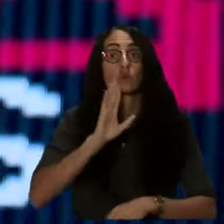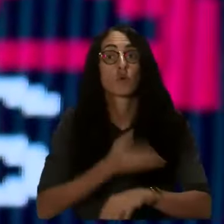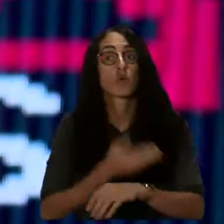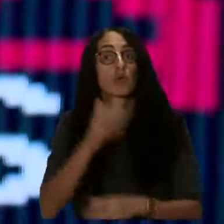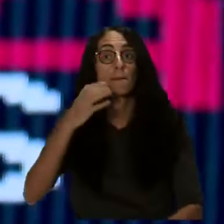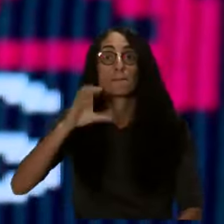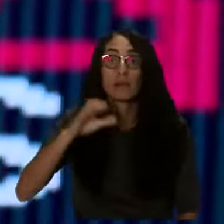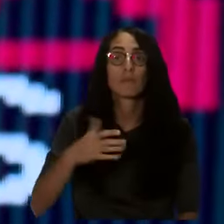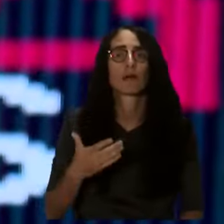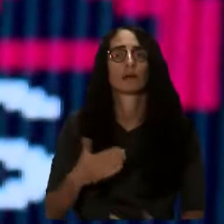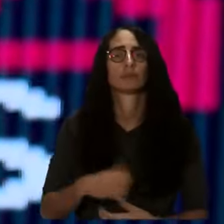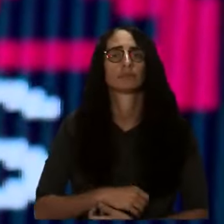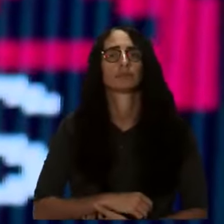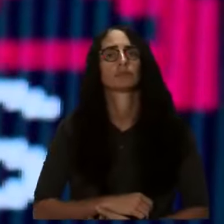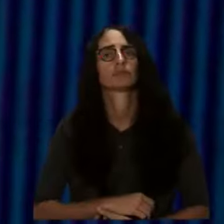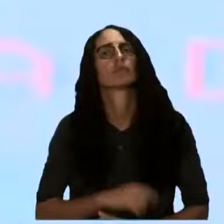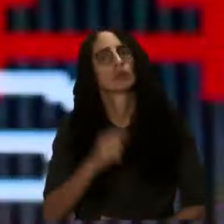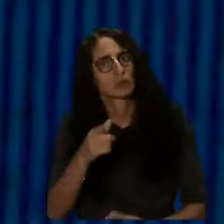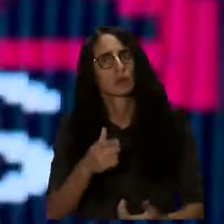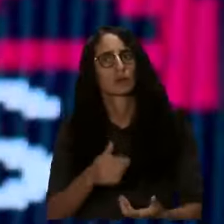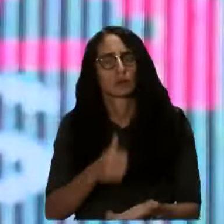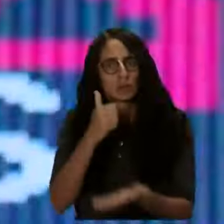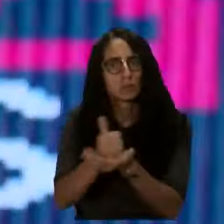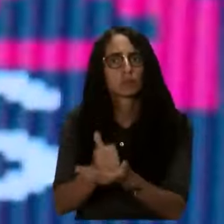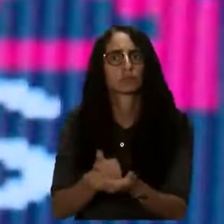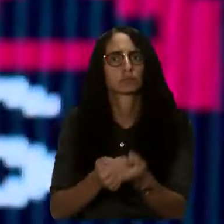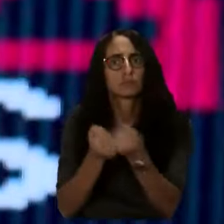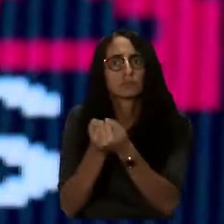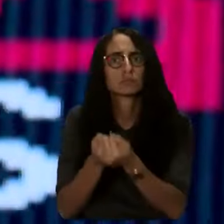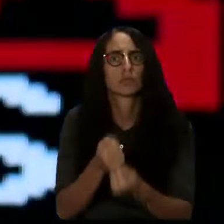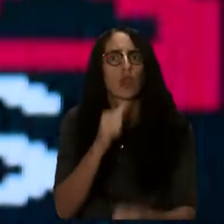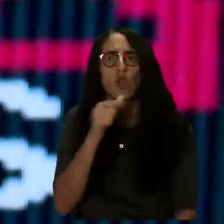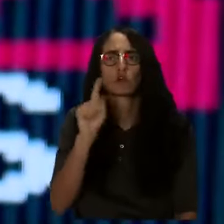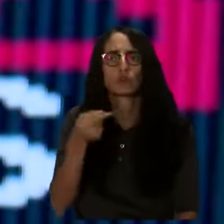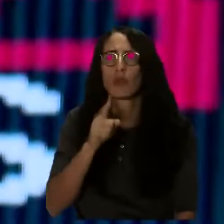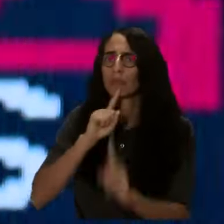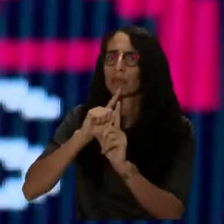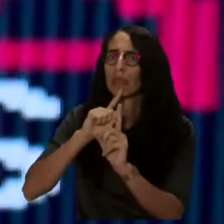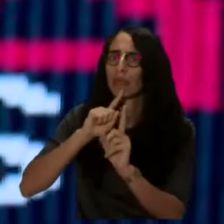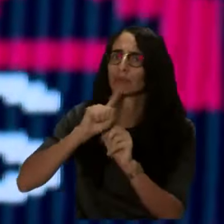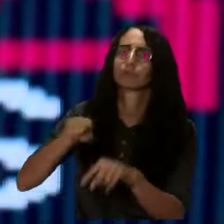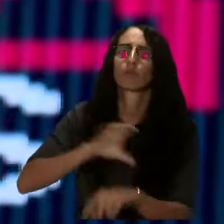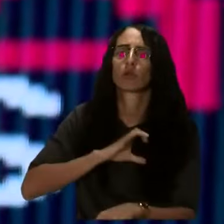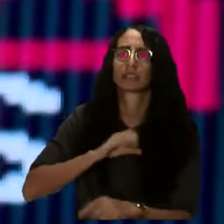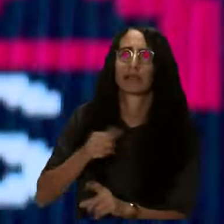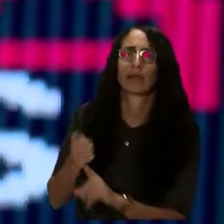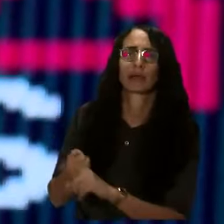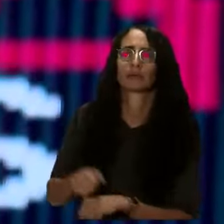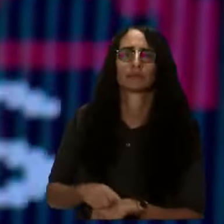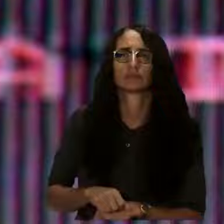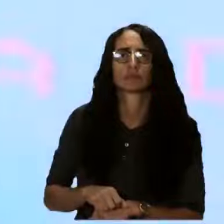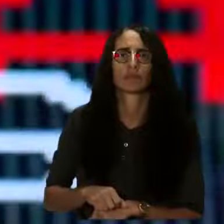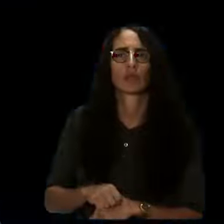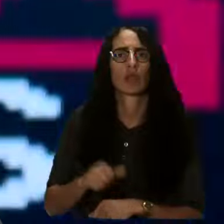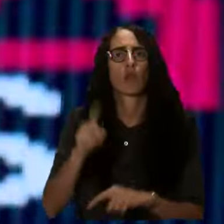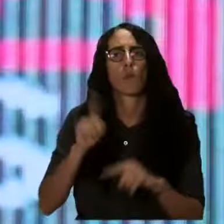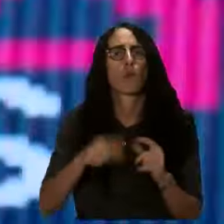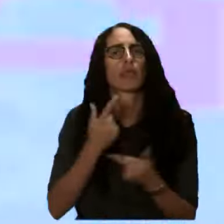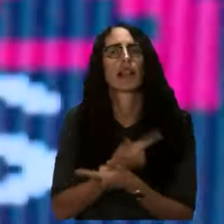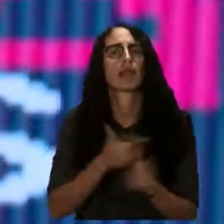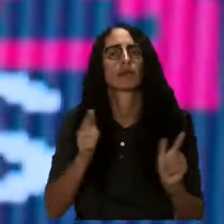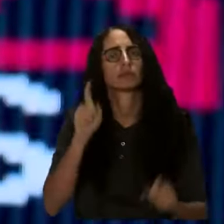prima mire de la mano y no solamente denuncia a esta persona porque esa persona no merece estar en la libre comunidad